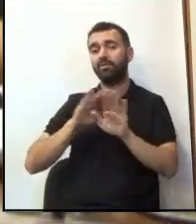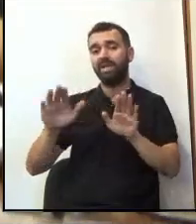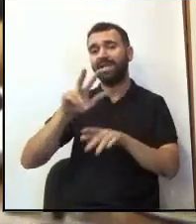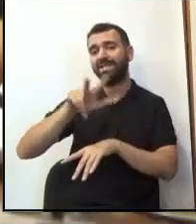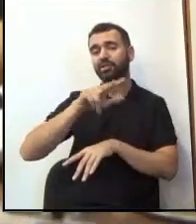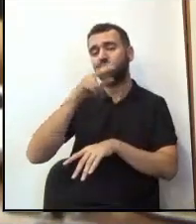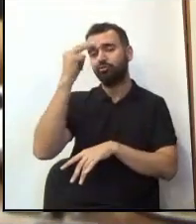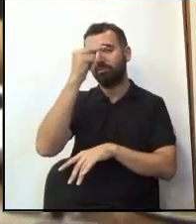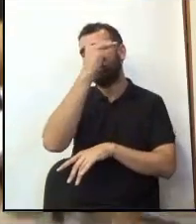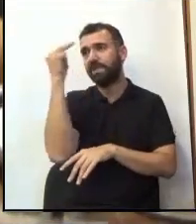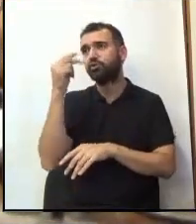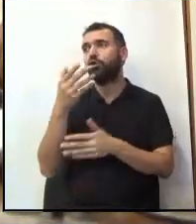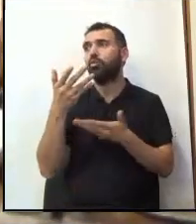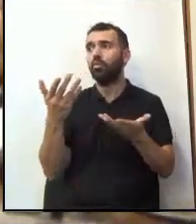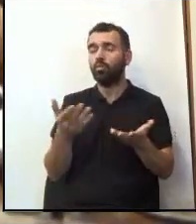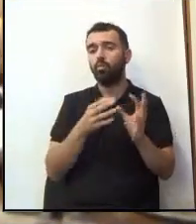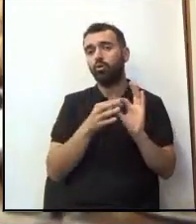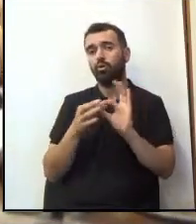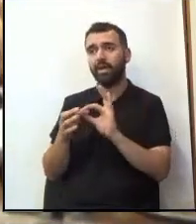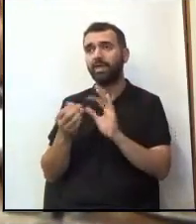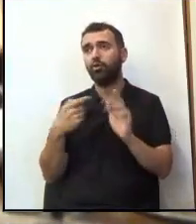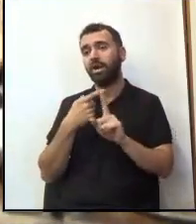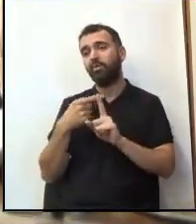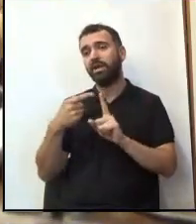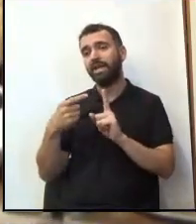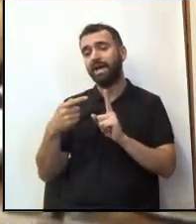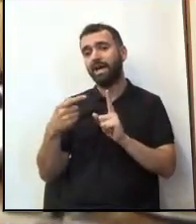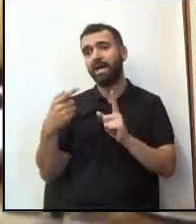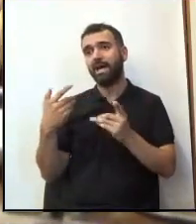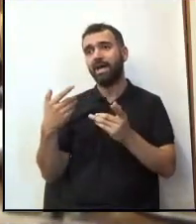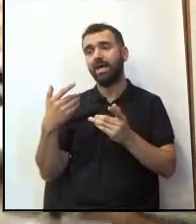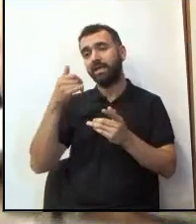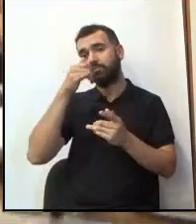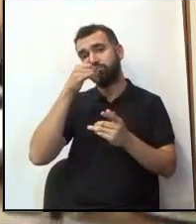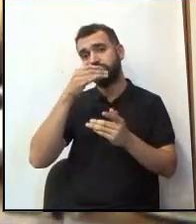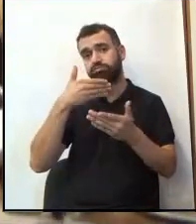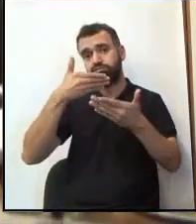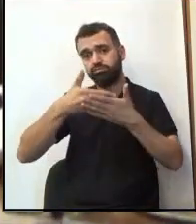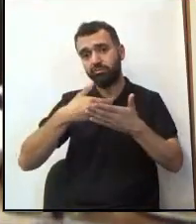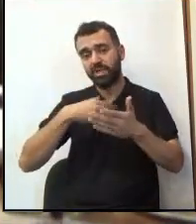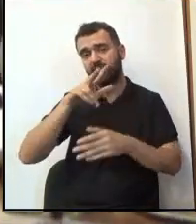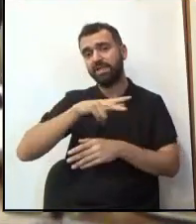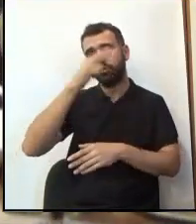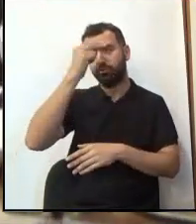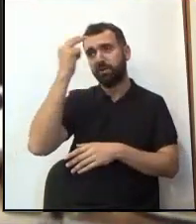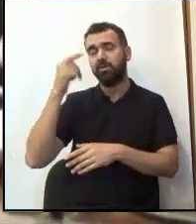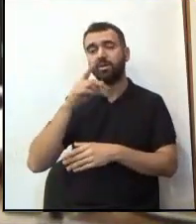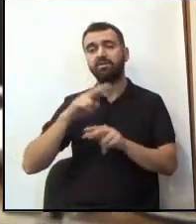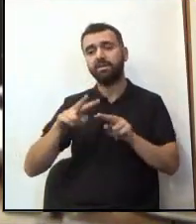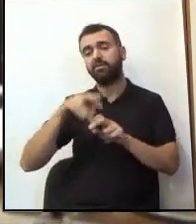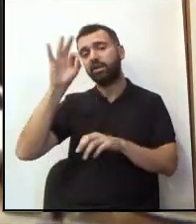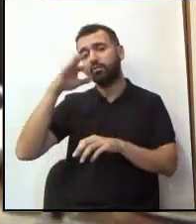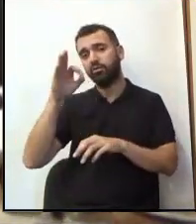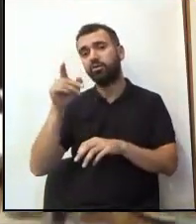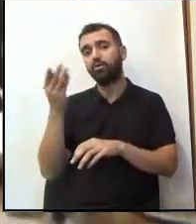lo tanto, la mitad del periodo es el 18 de marzo y se va a hacer una reunión que ustedes van a tener